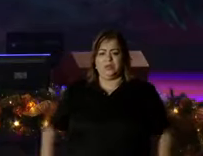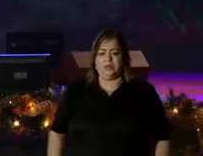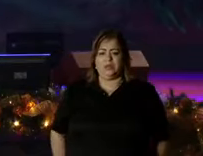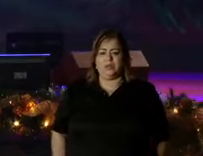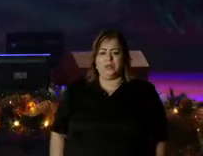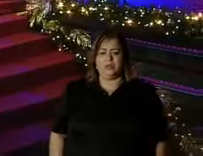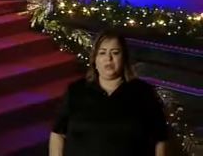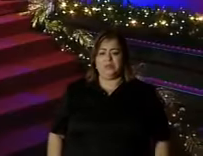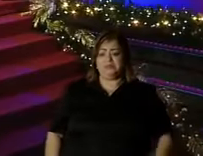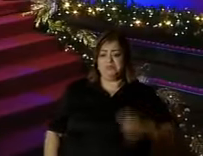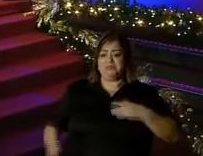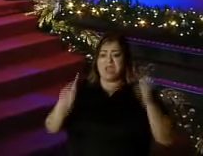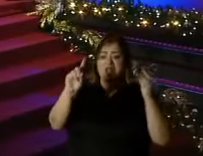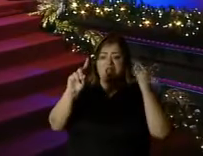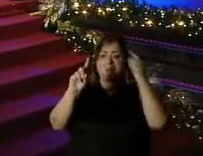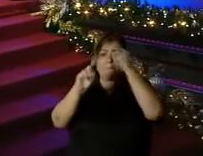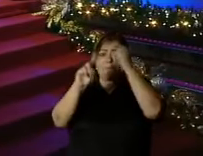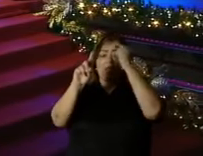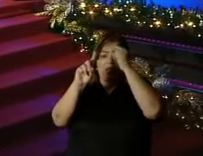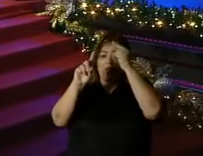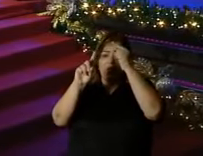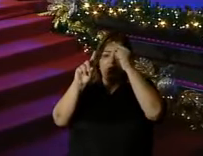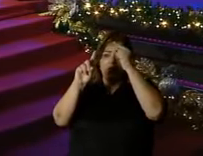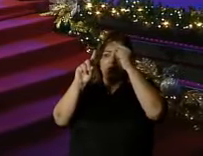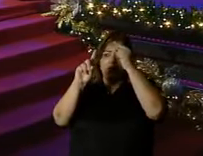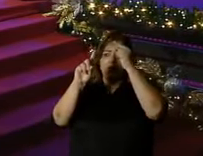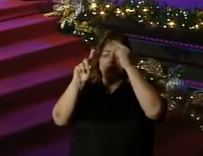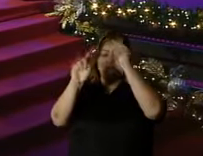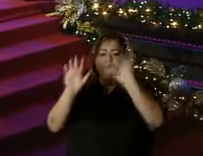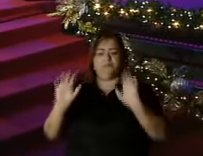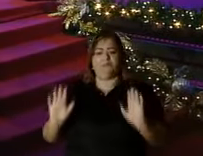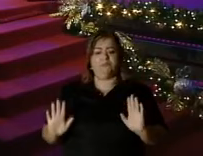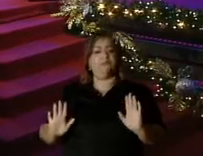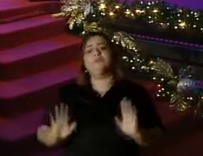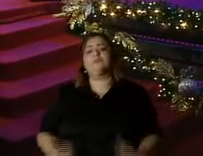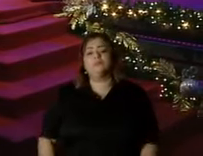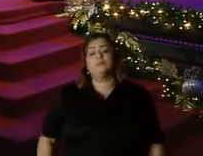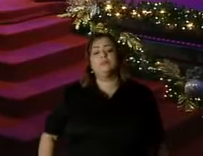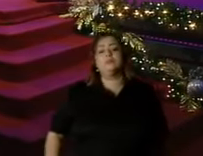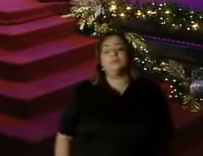de mis metas alcanzadas.